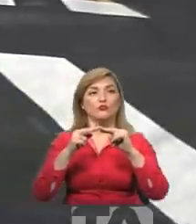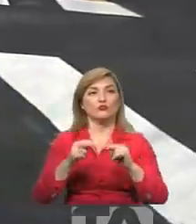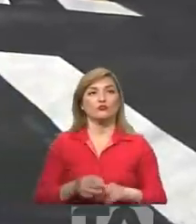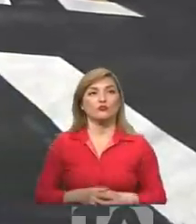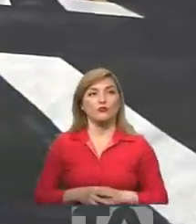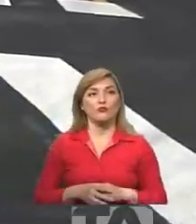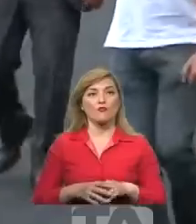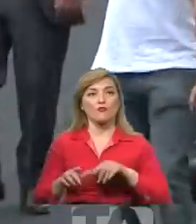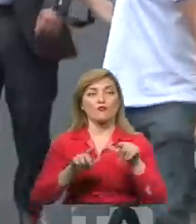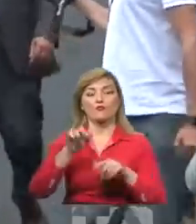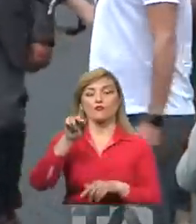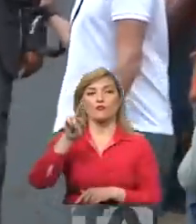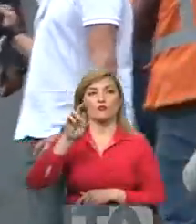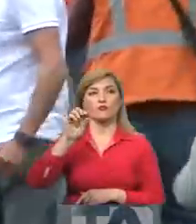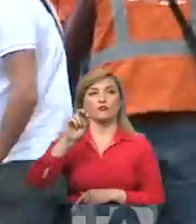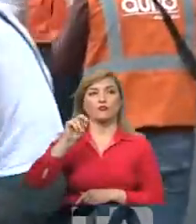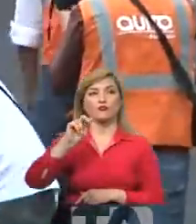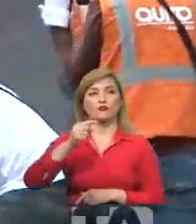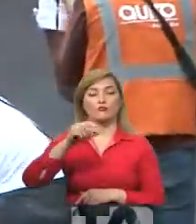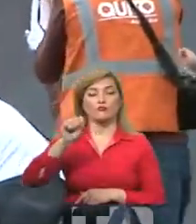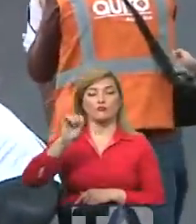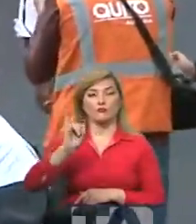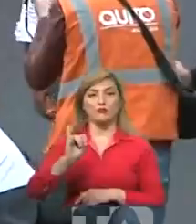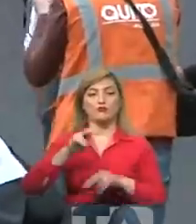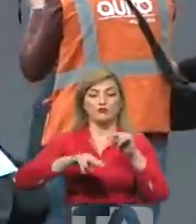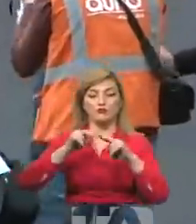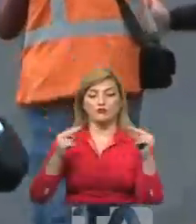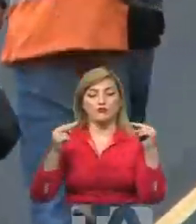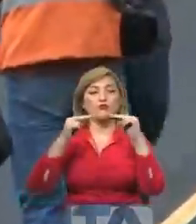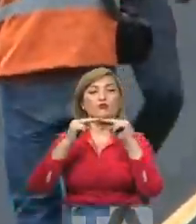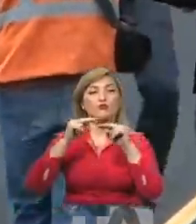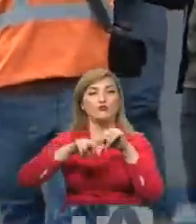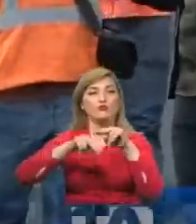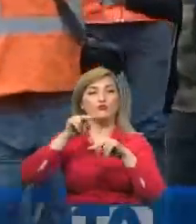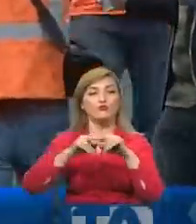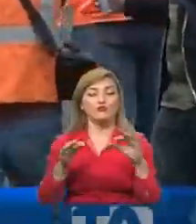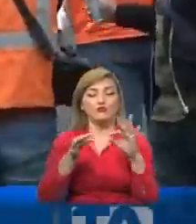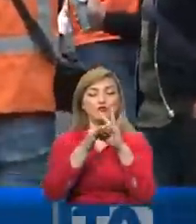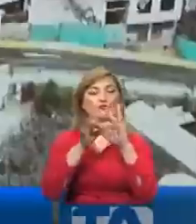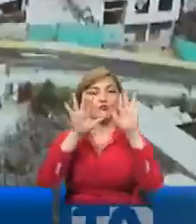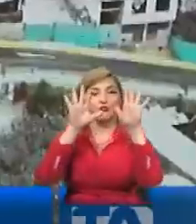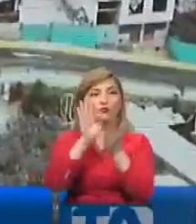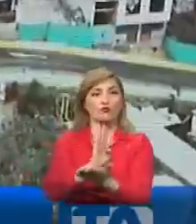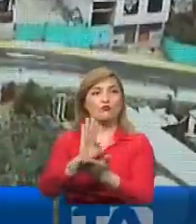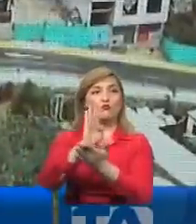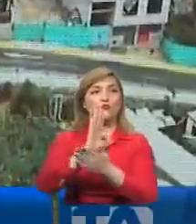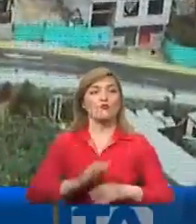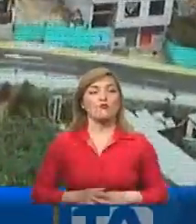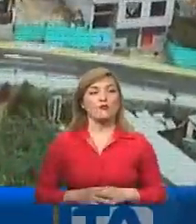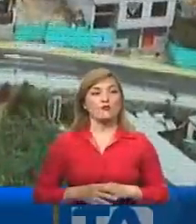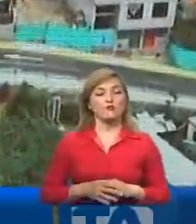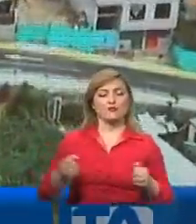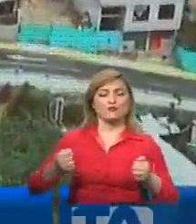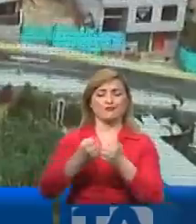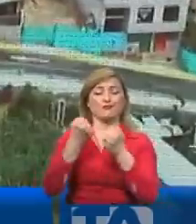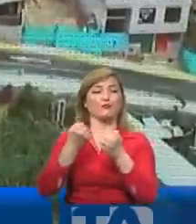Piedra en el sector de Puengasí, en el sur de Quito. Según el burgomaestre, con esta obra que une alrededor de 10 barrios, se evitarán accidentes